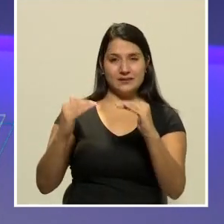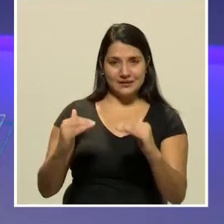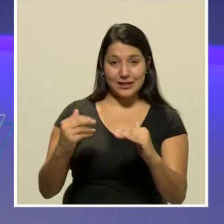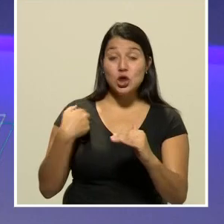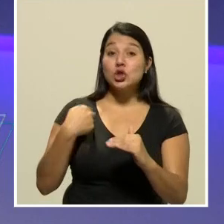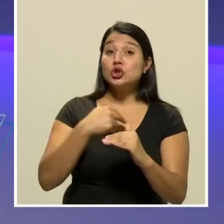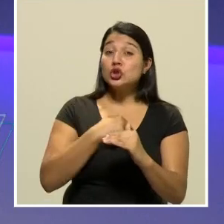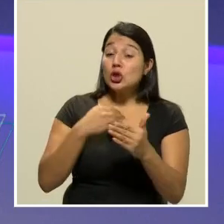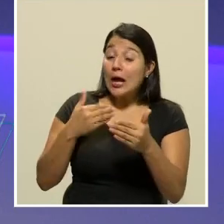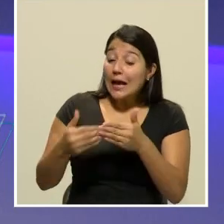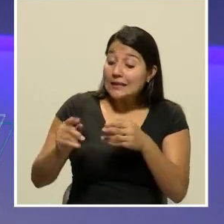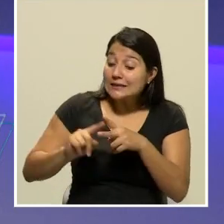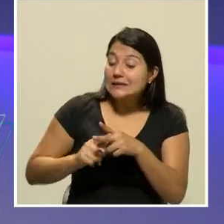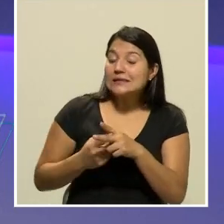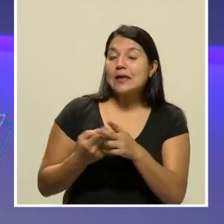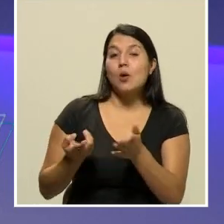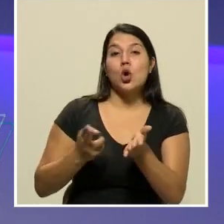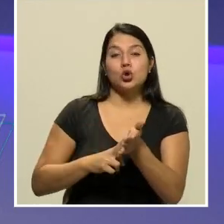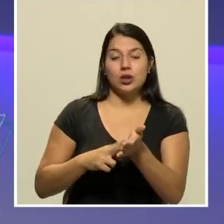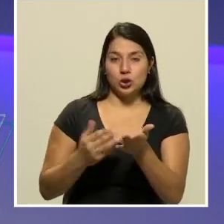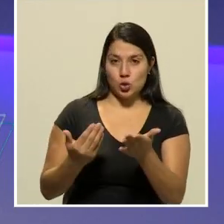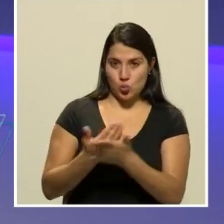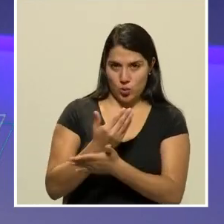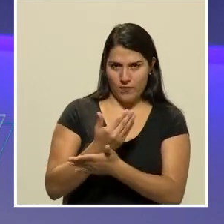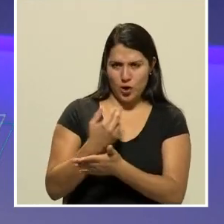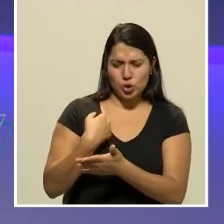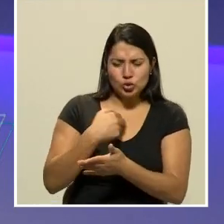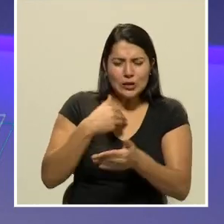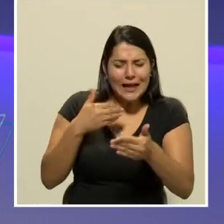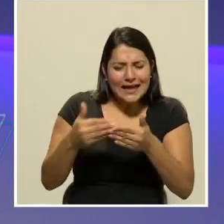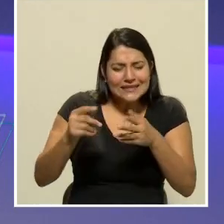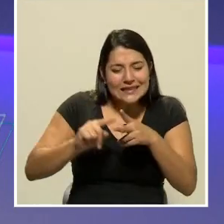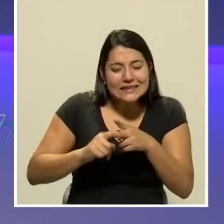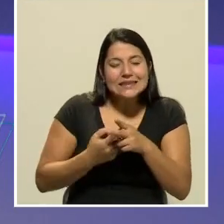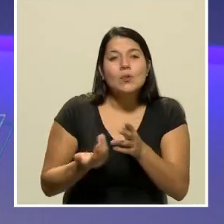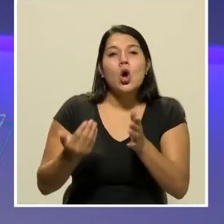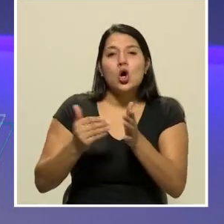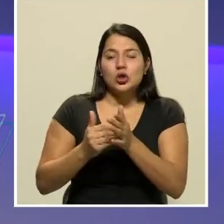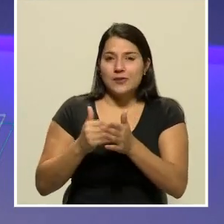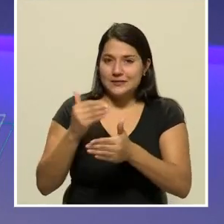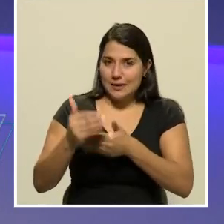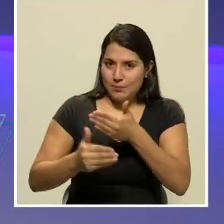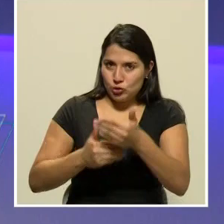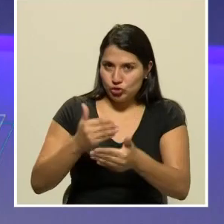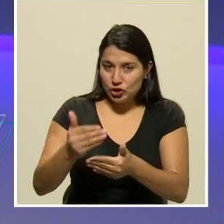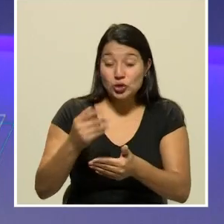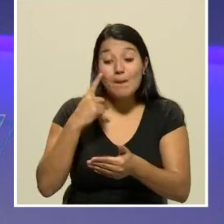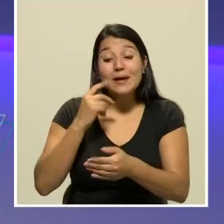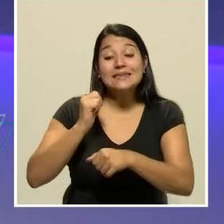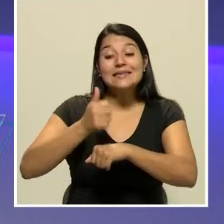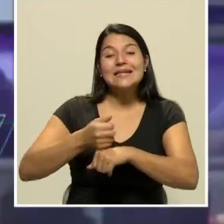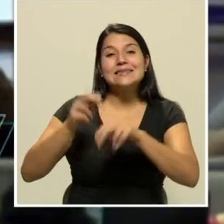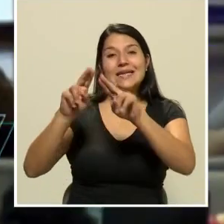hacer el contrato nuevo, ¿verdad? Estamos a punto de empezar el nuevo capítulo de la Internet en las escuelas.